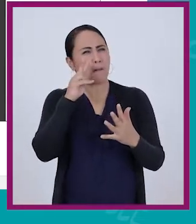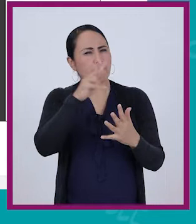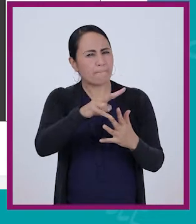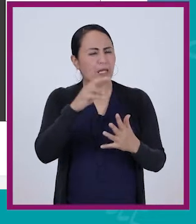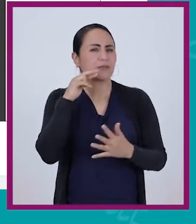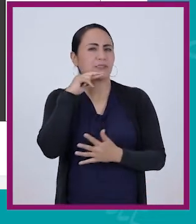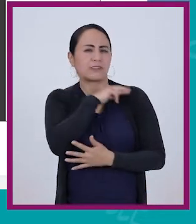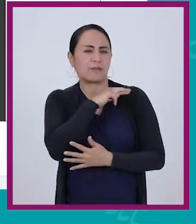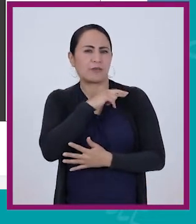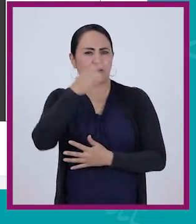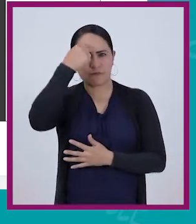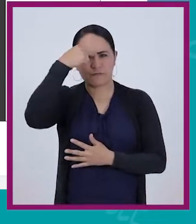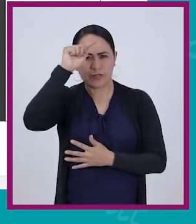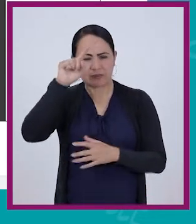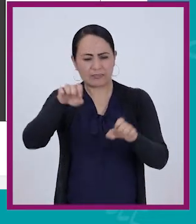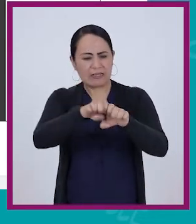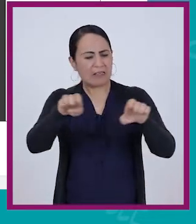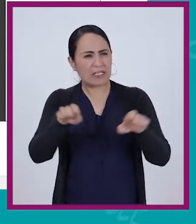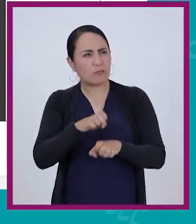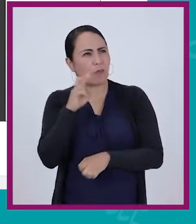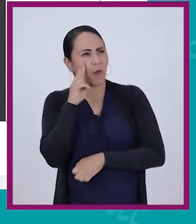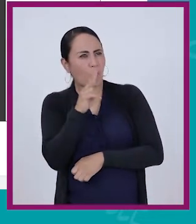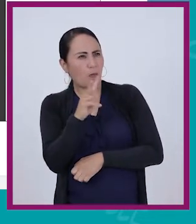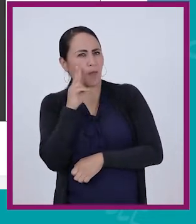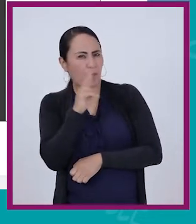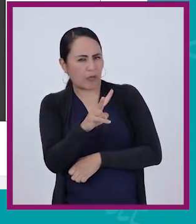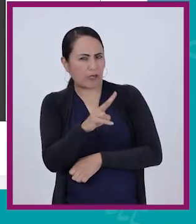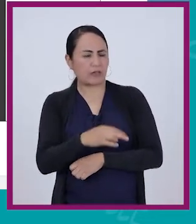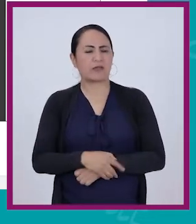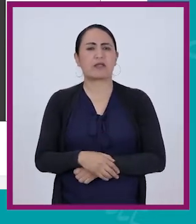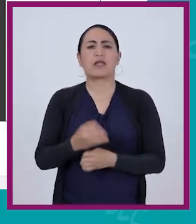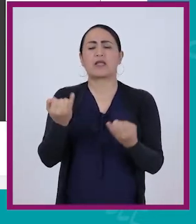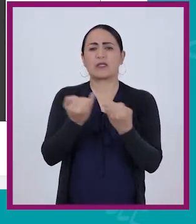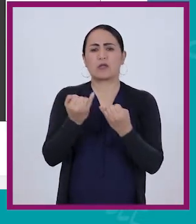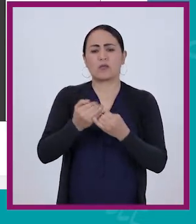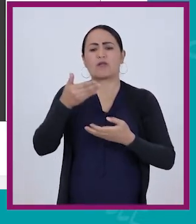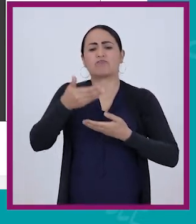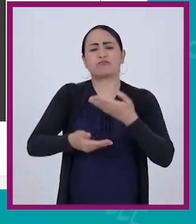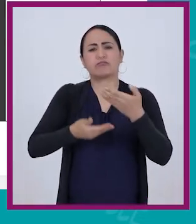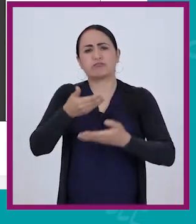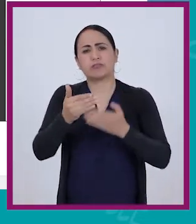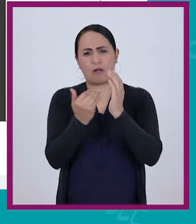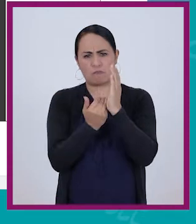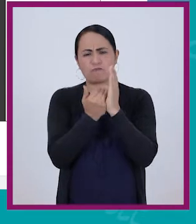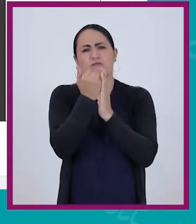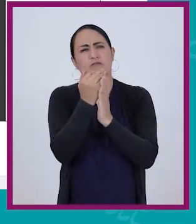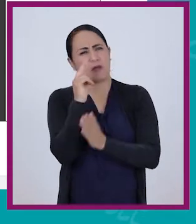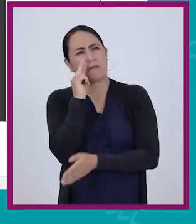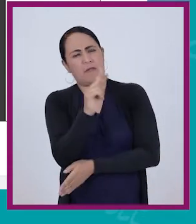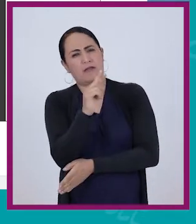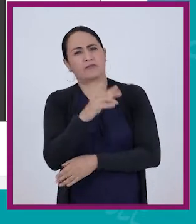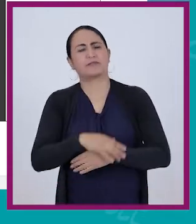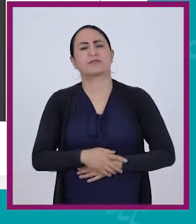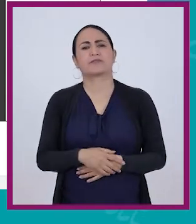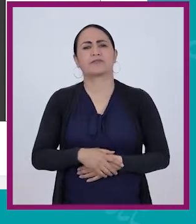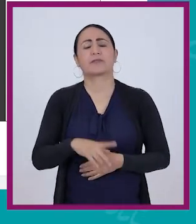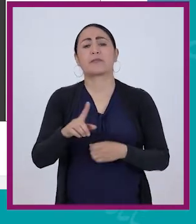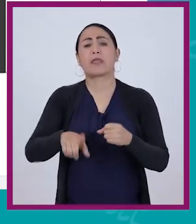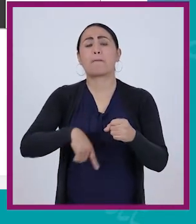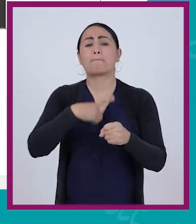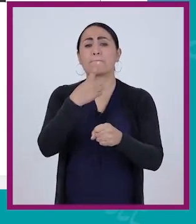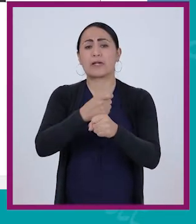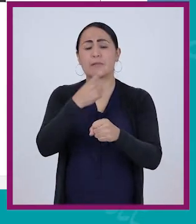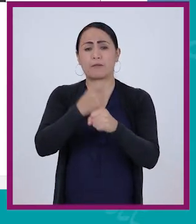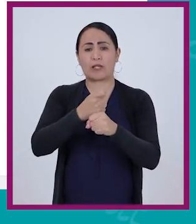repartición de actividades se puede consultar de forma rápida y sencilla por todo el equipo, así como también se puede ir viendo el avance.